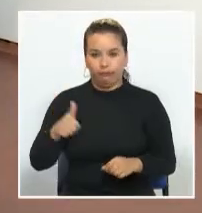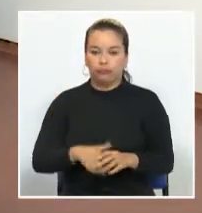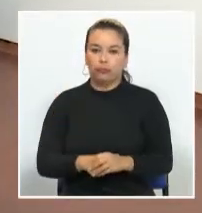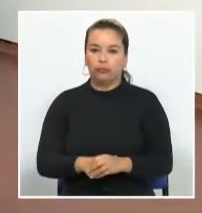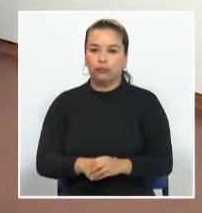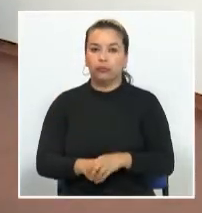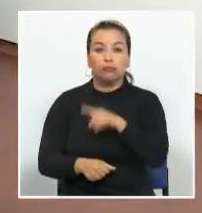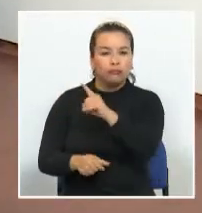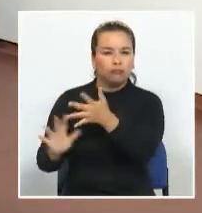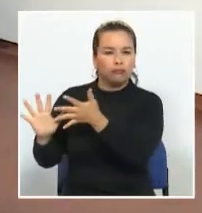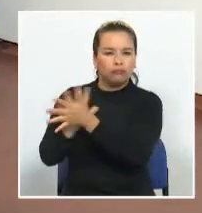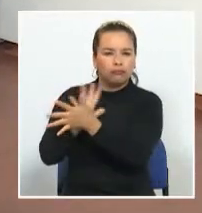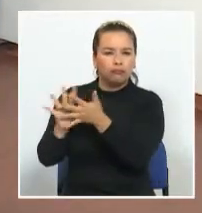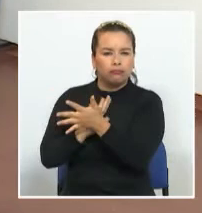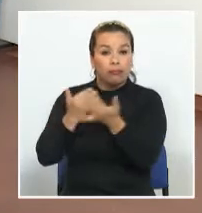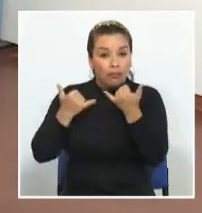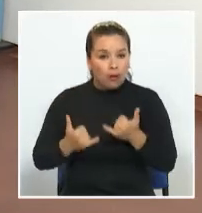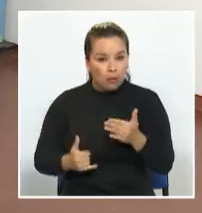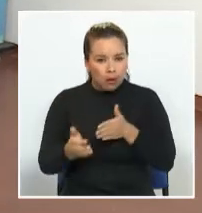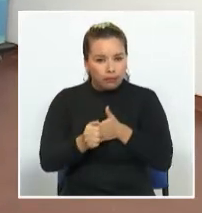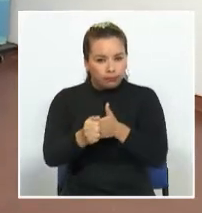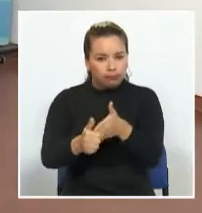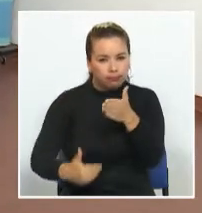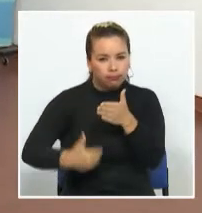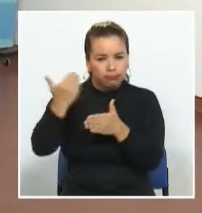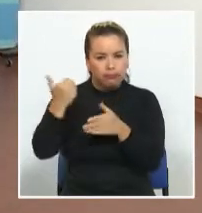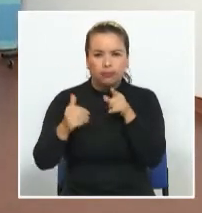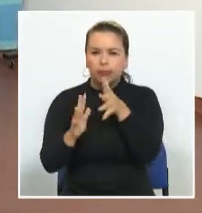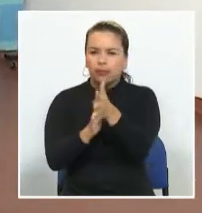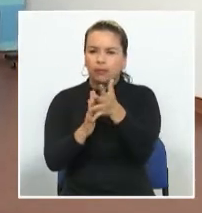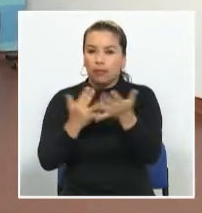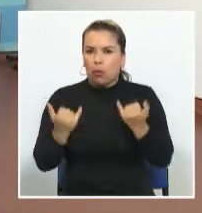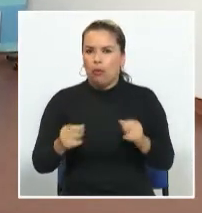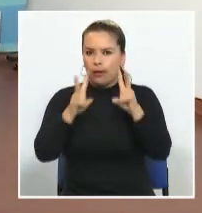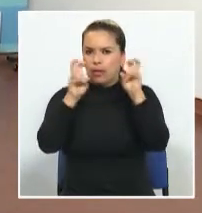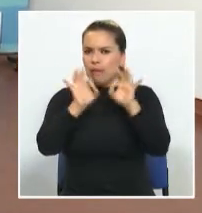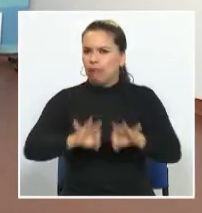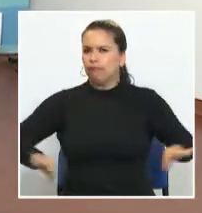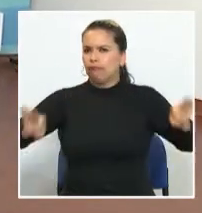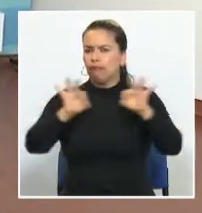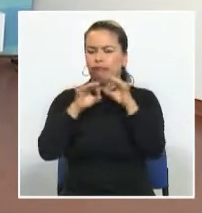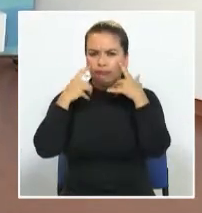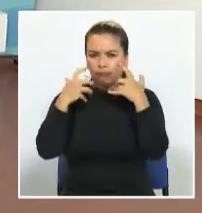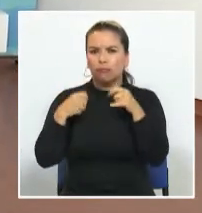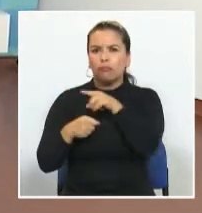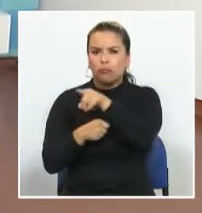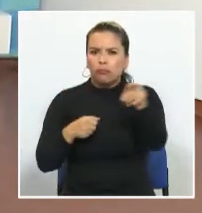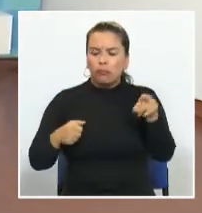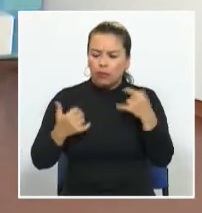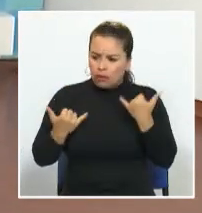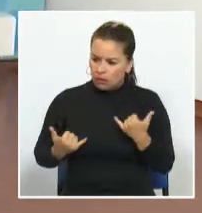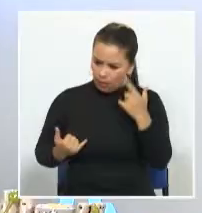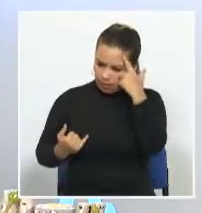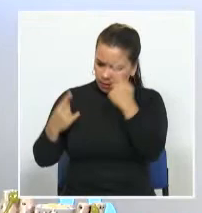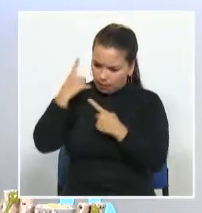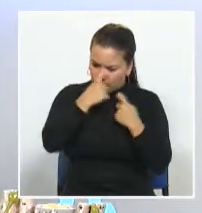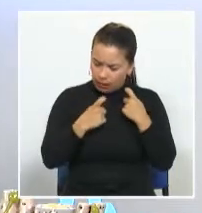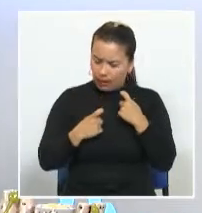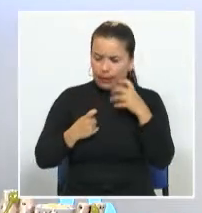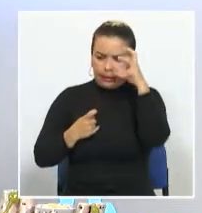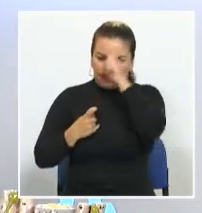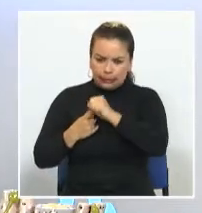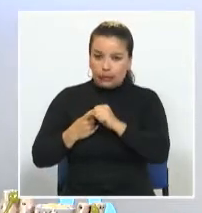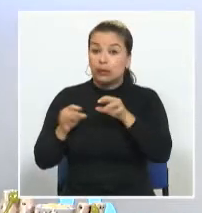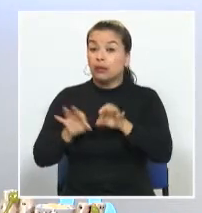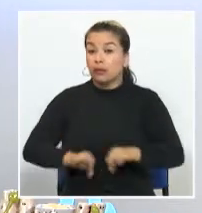es una leve introducción para que ustedes se den cuenta de la magnitud del tema que vamos a tocar hoy, para que seamos un poco conscientes que sin lugar a duda